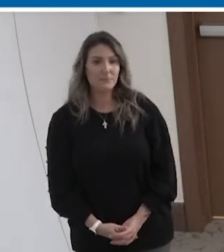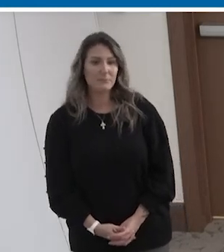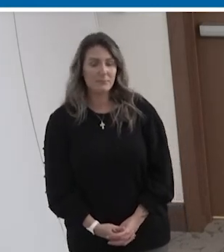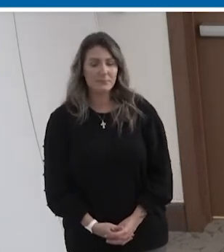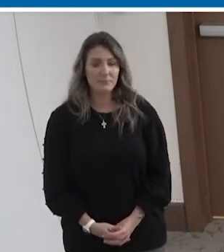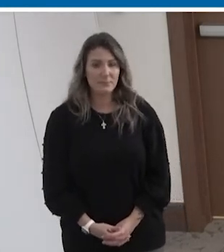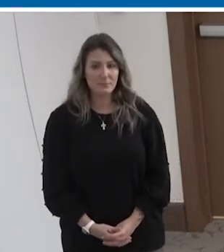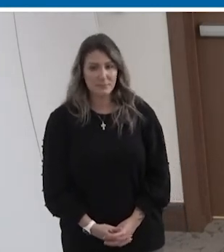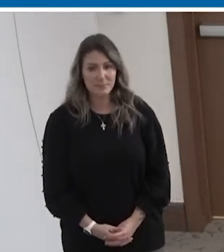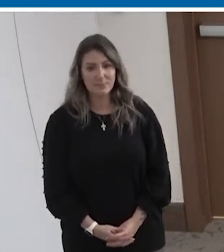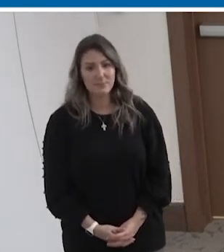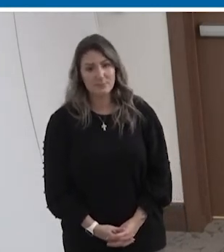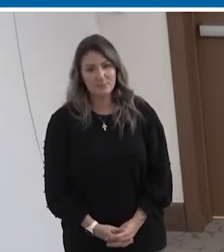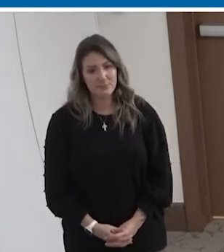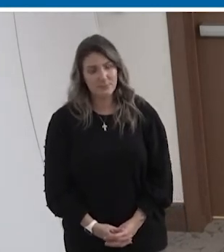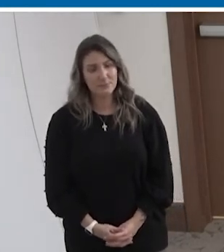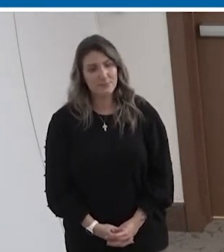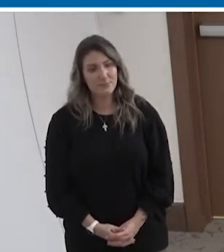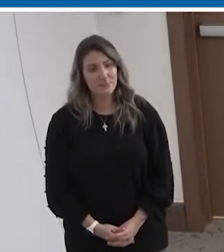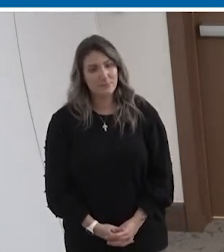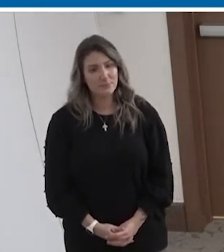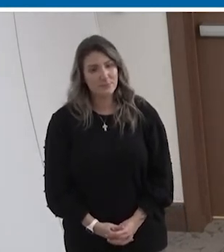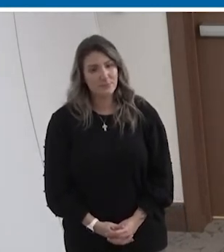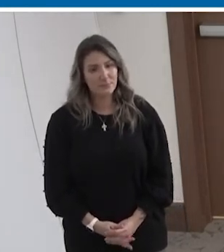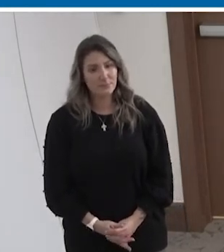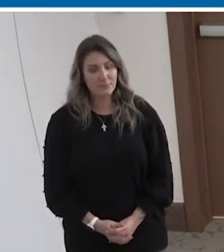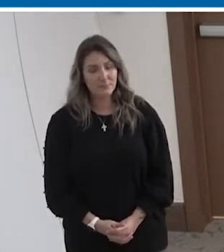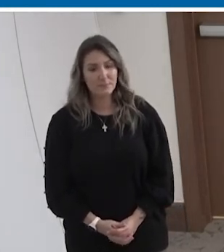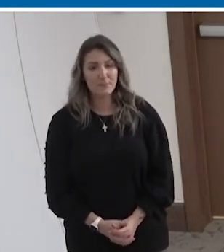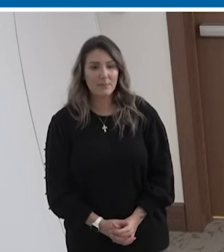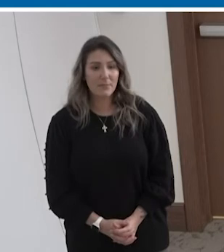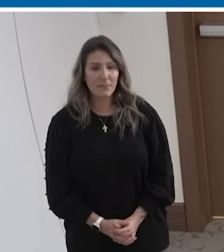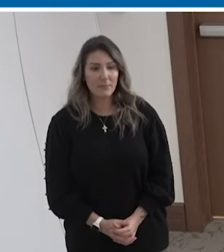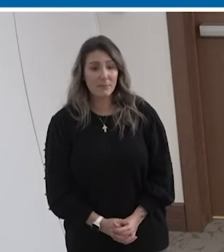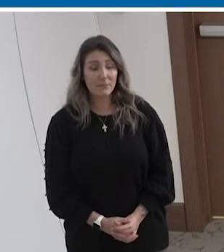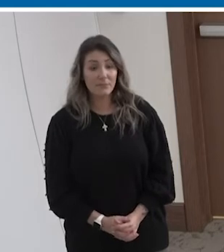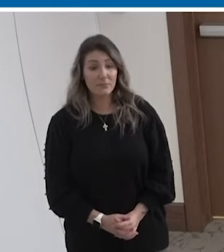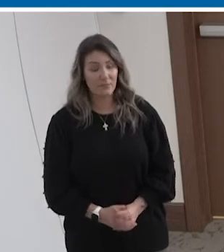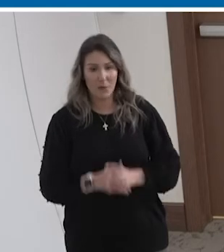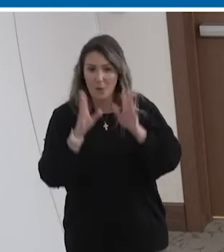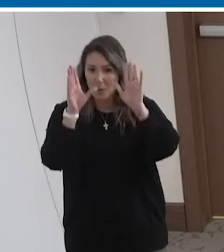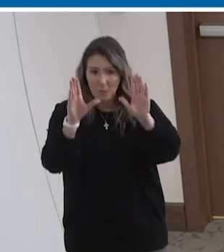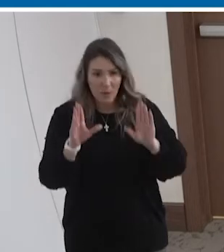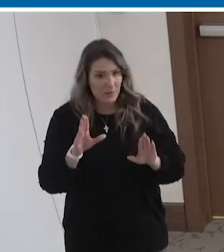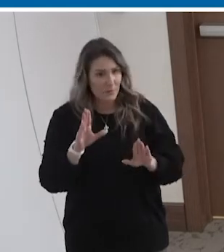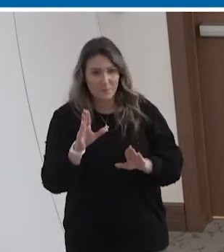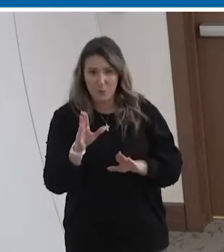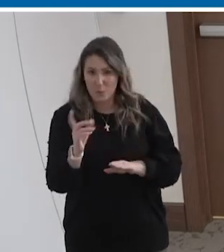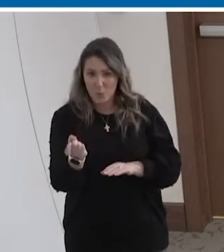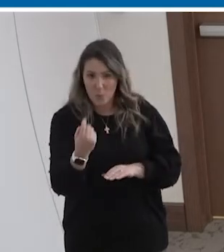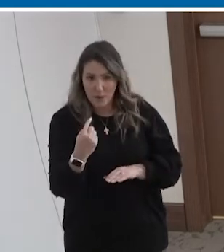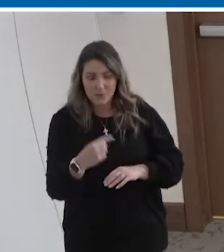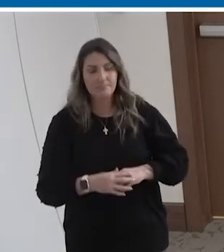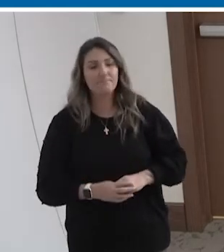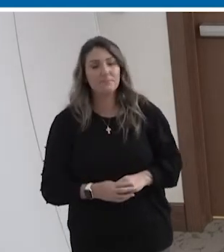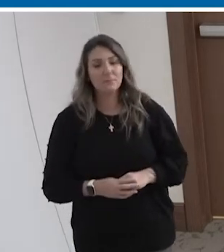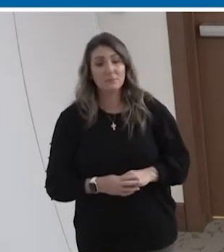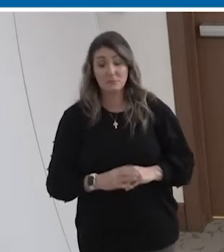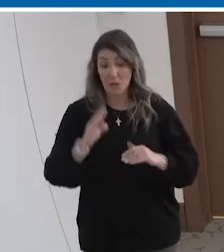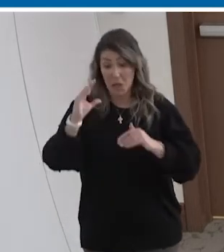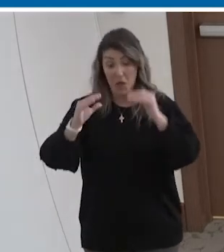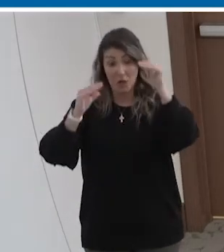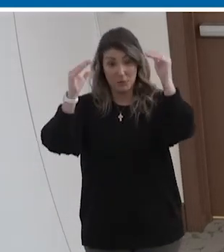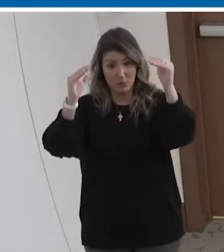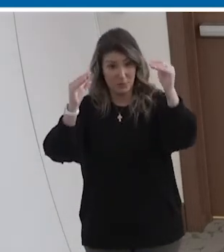para recibir una vacuna? Esa es la pregunta. So that's a great question. Adults can